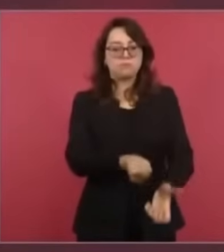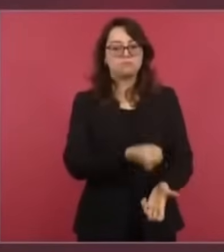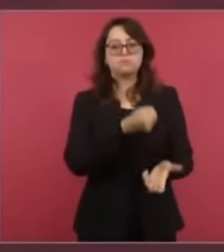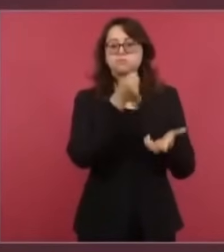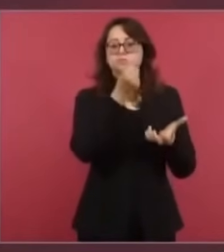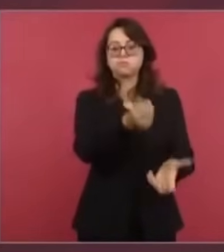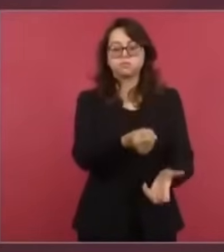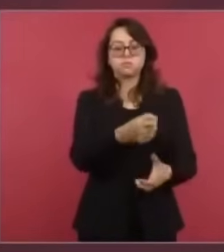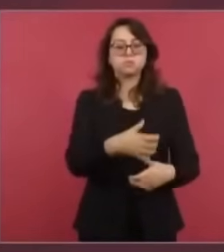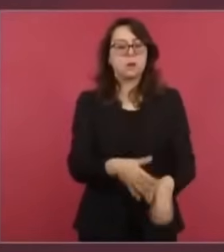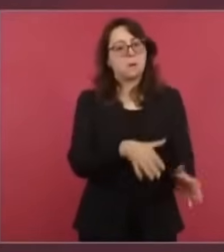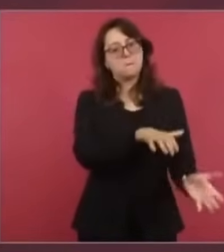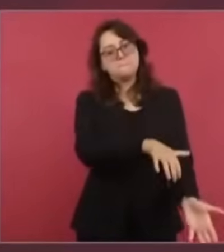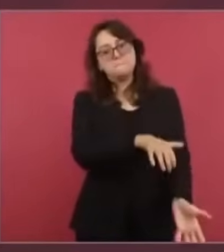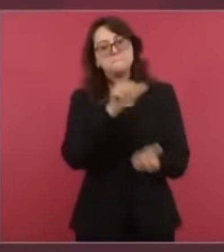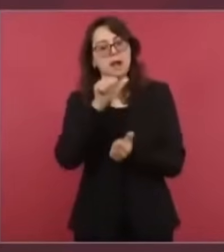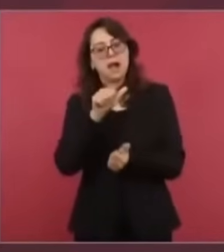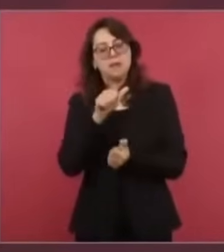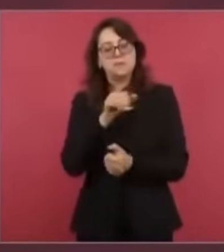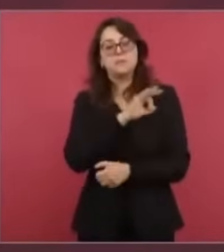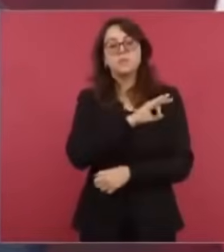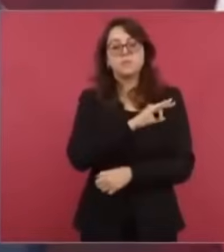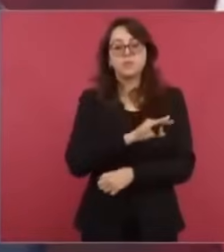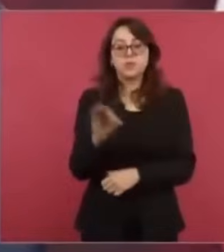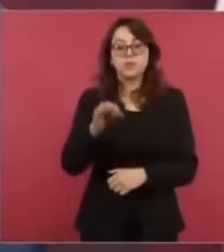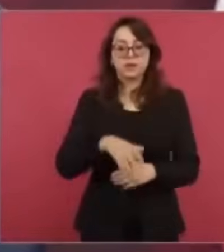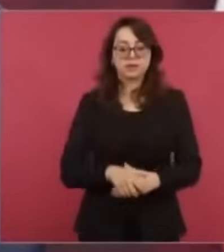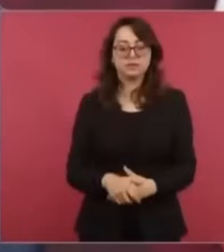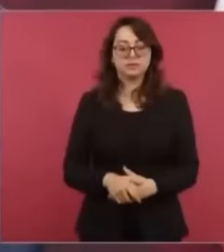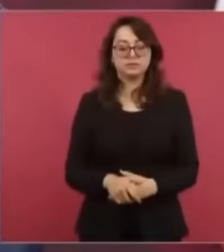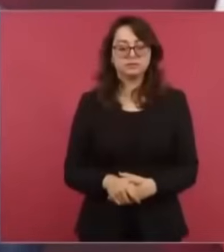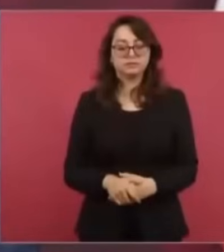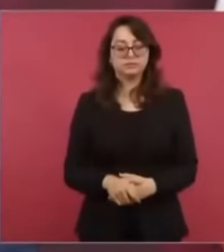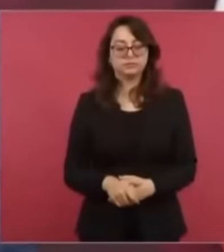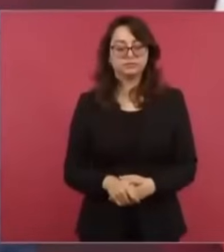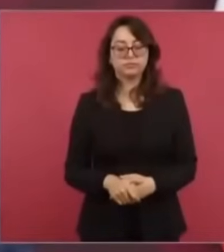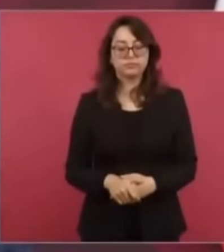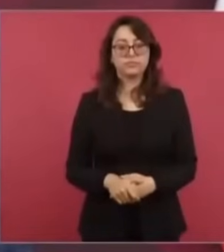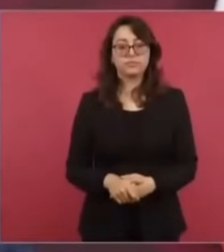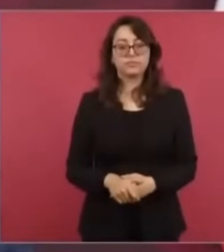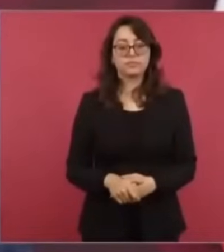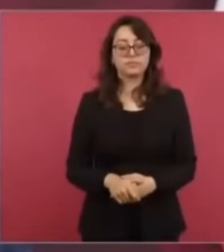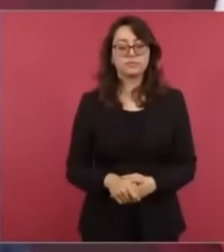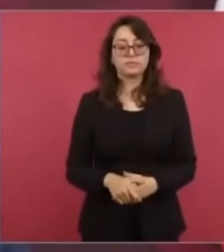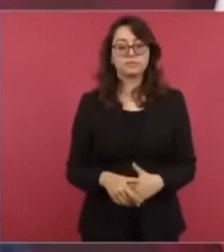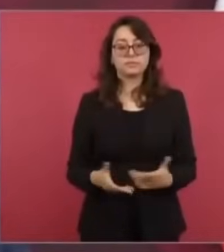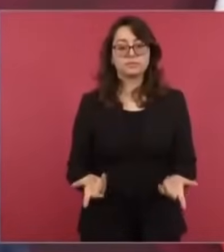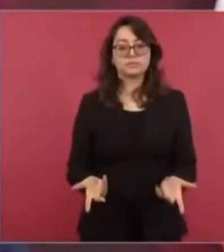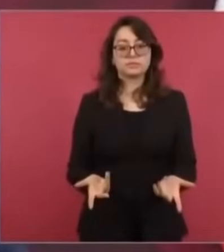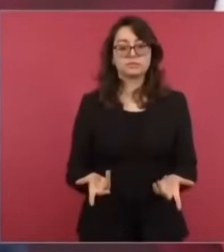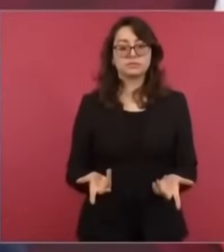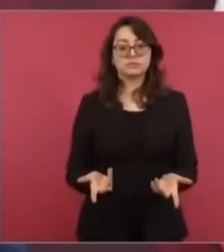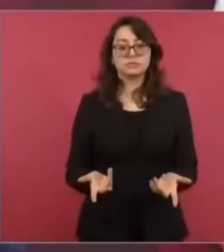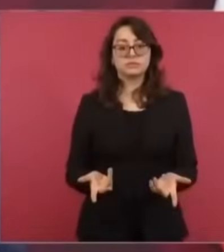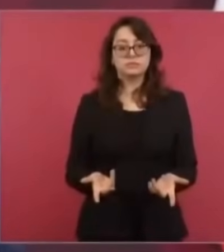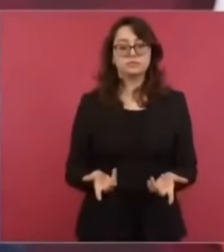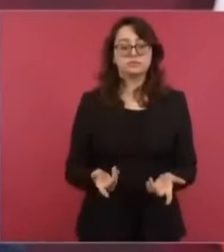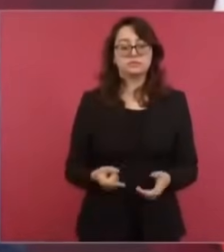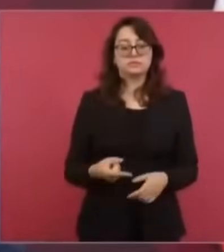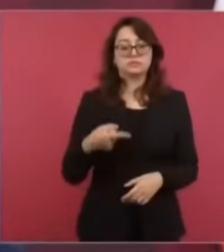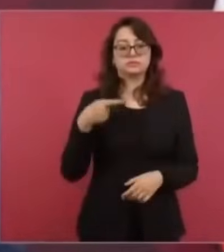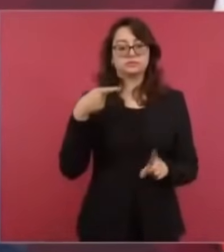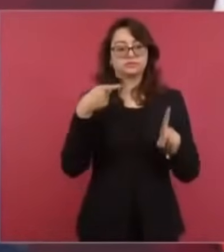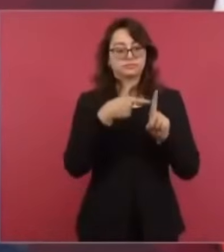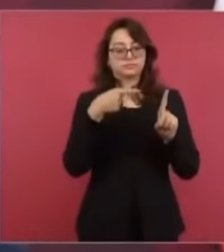cuando estuvieron en Banobra, bueno, cuando llegó Calderón a Banobra, lo primero que hizo fue prestarse dinero, sí,